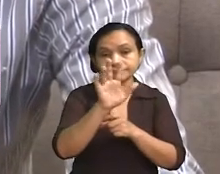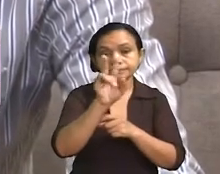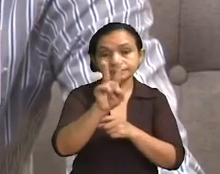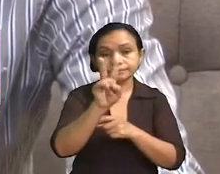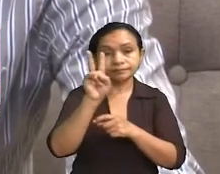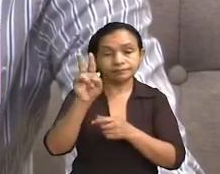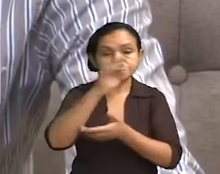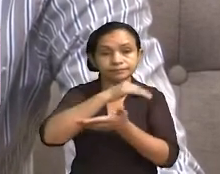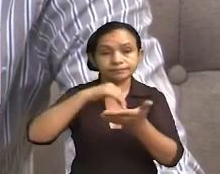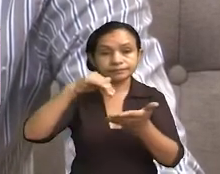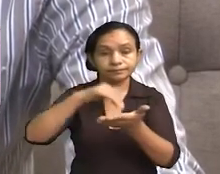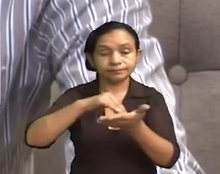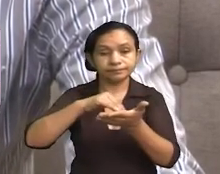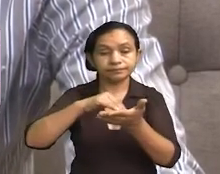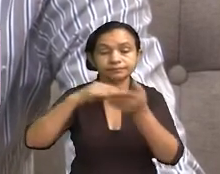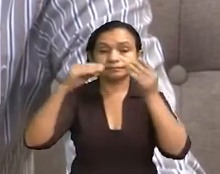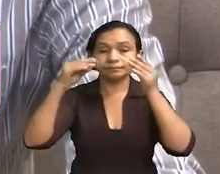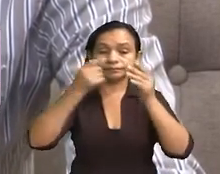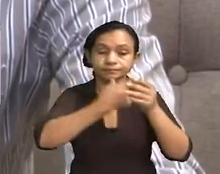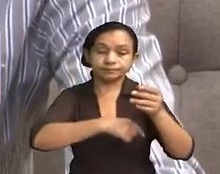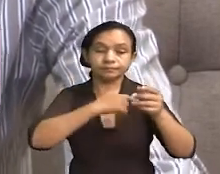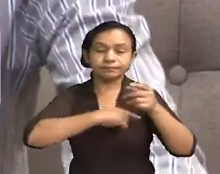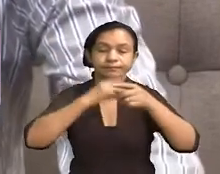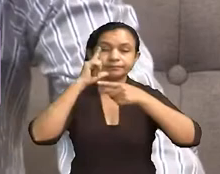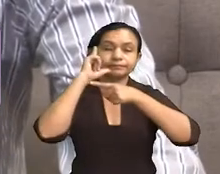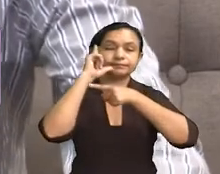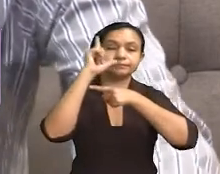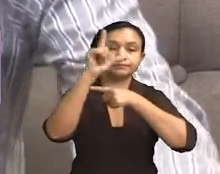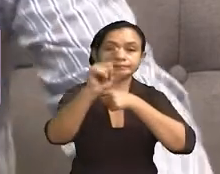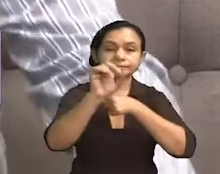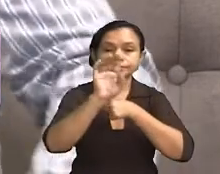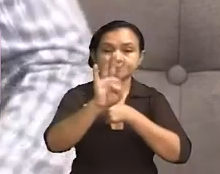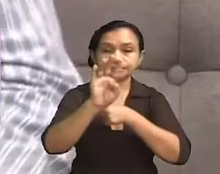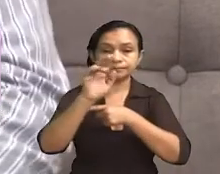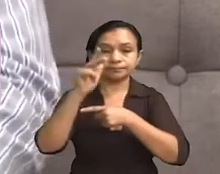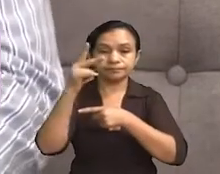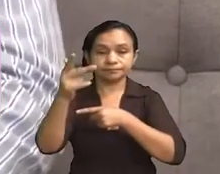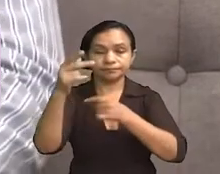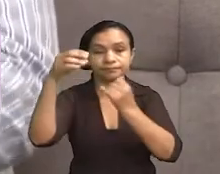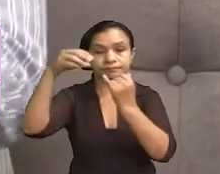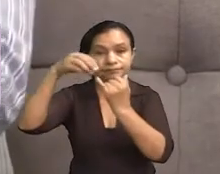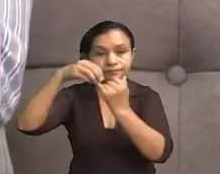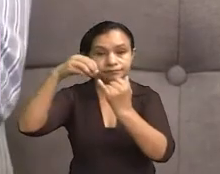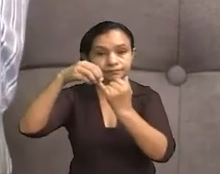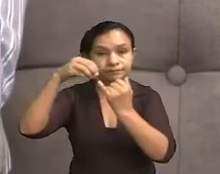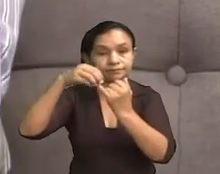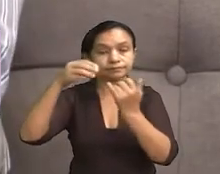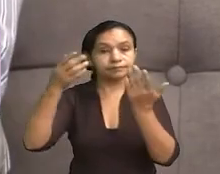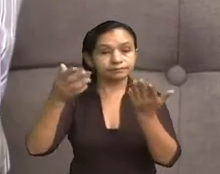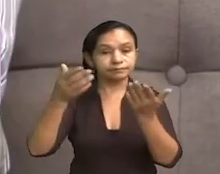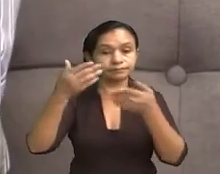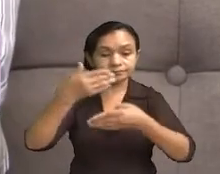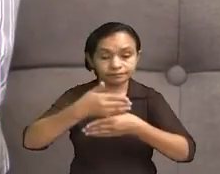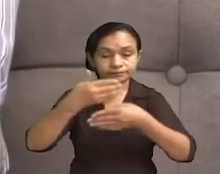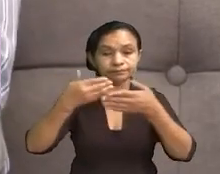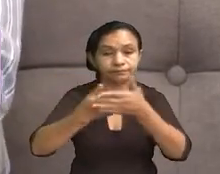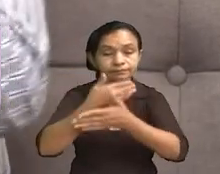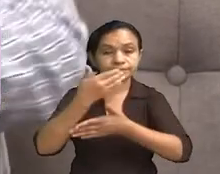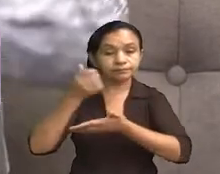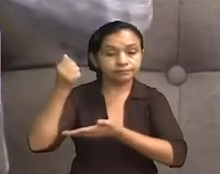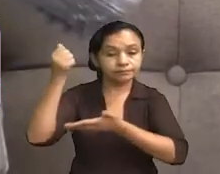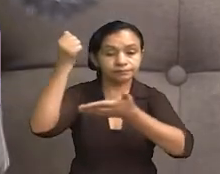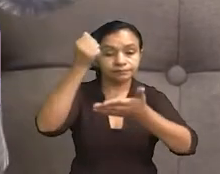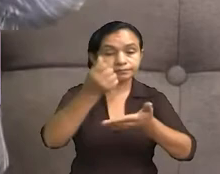522 centros de educación a distancia y 48 centros de educación tecnológica. Es decir, un paquete de